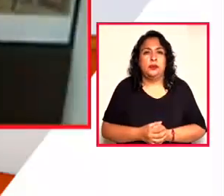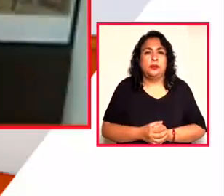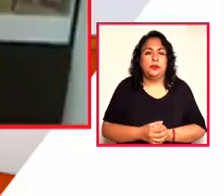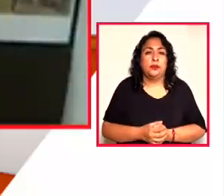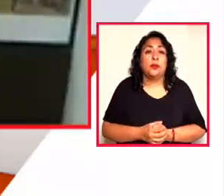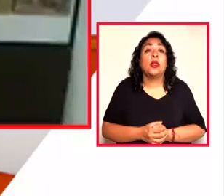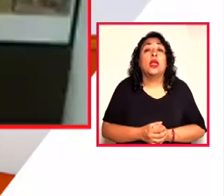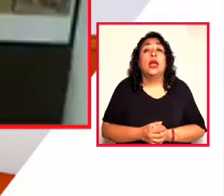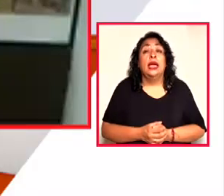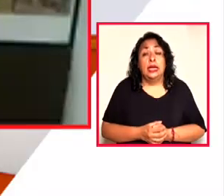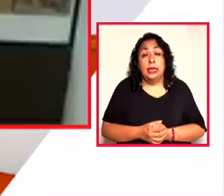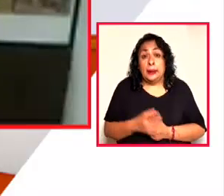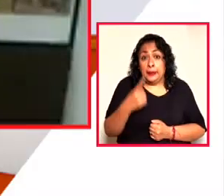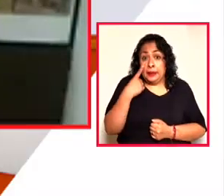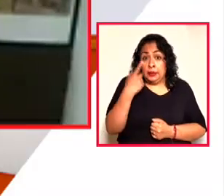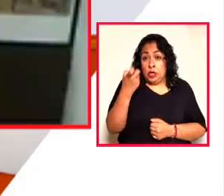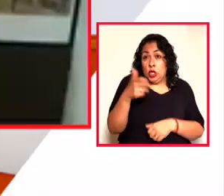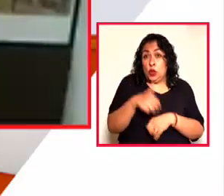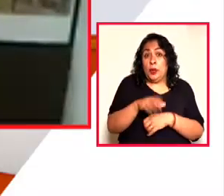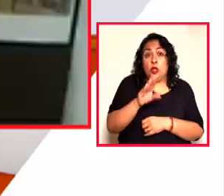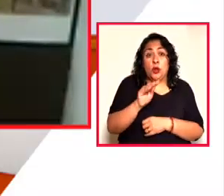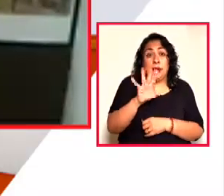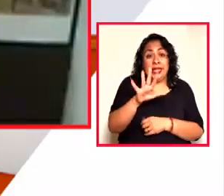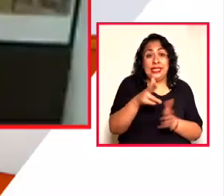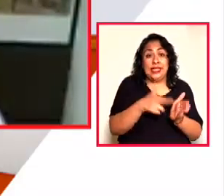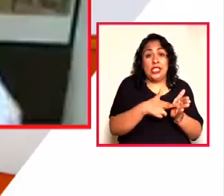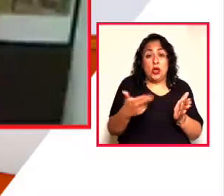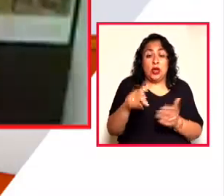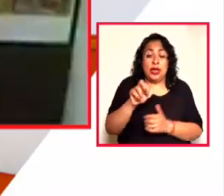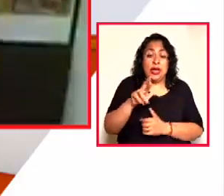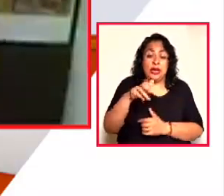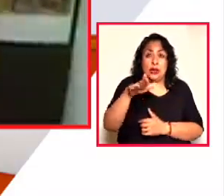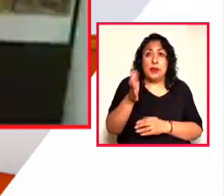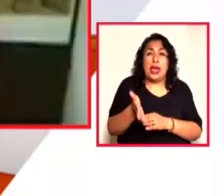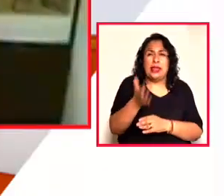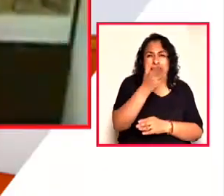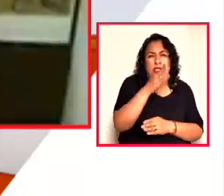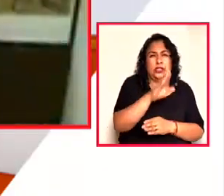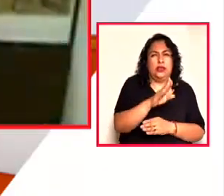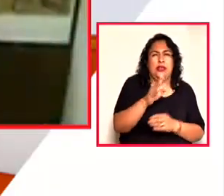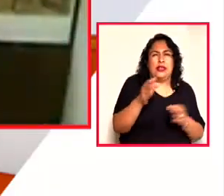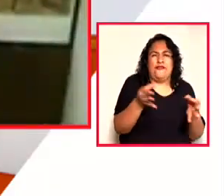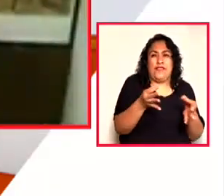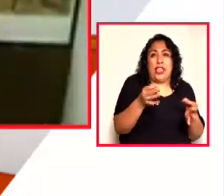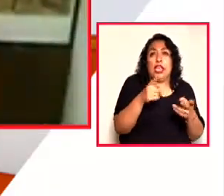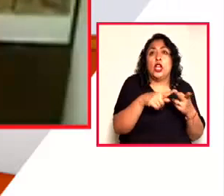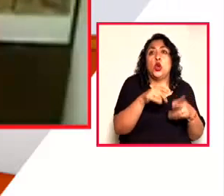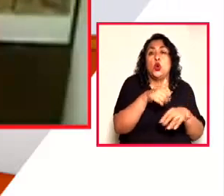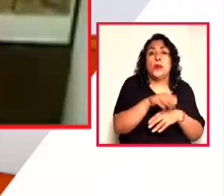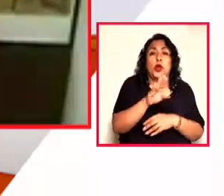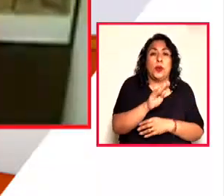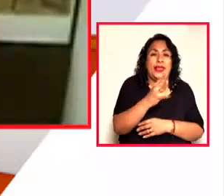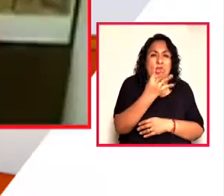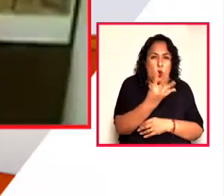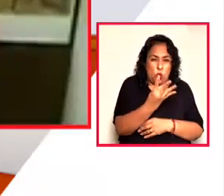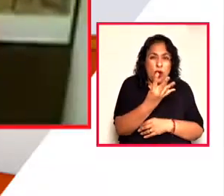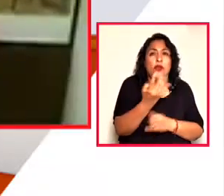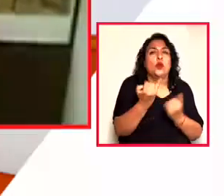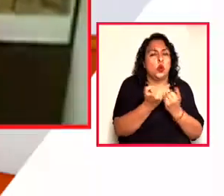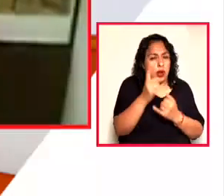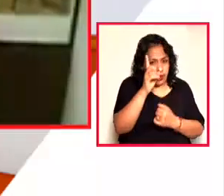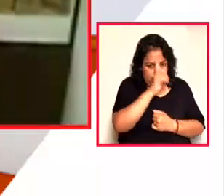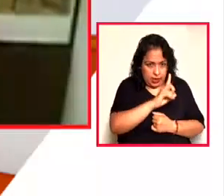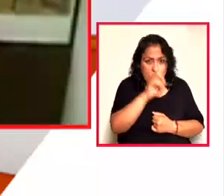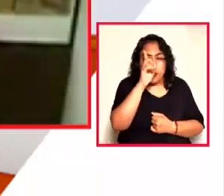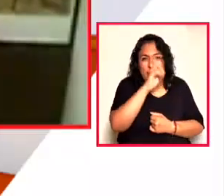Bueno, y lo que acabamos de ver es el número 95 de la revista Arquine. En su número anterior, que es el de invierno, el número 94, que también se lo recomendamos, más